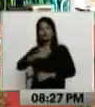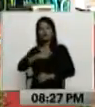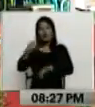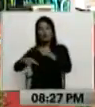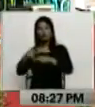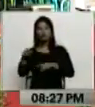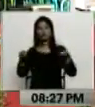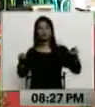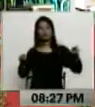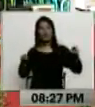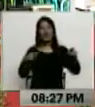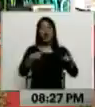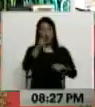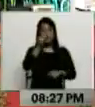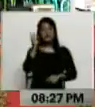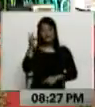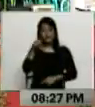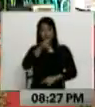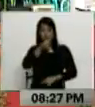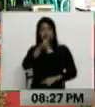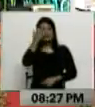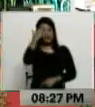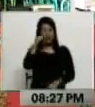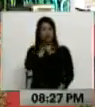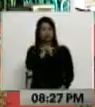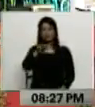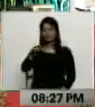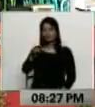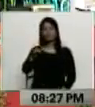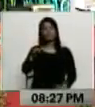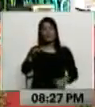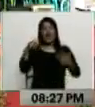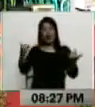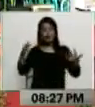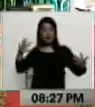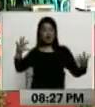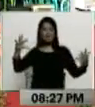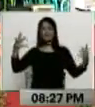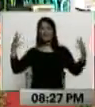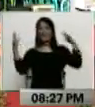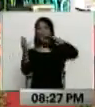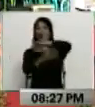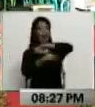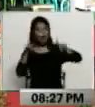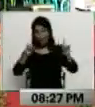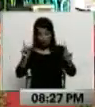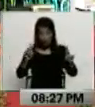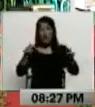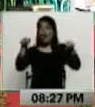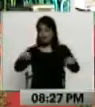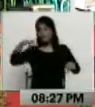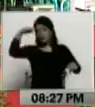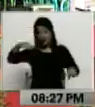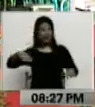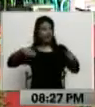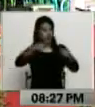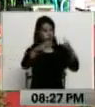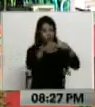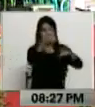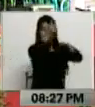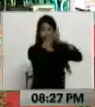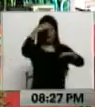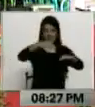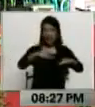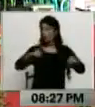chá ahorita para hacer la revolución alto mando soldados oficiales pueblo en la calle trabajadores mujeres